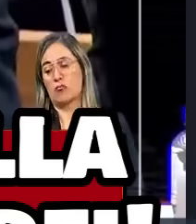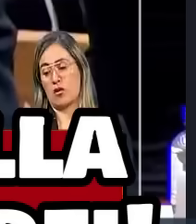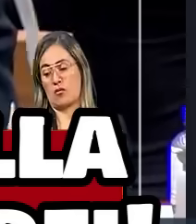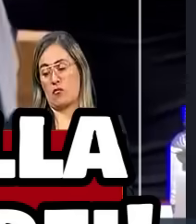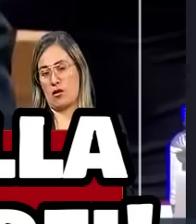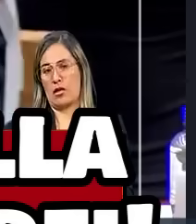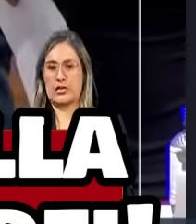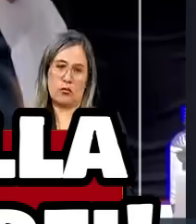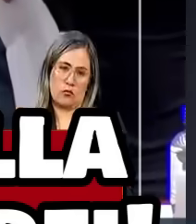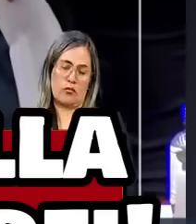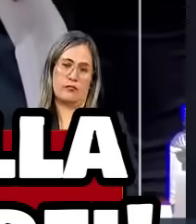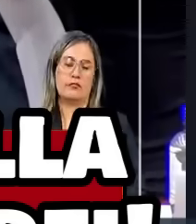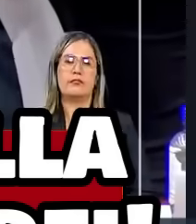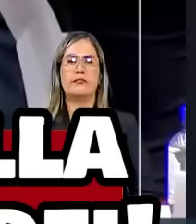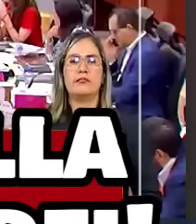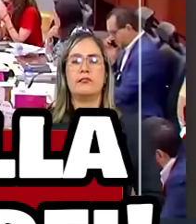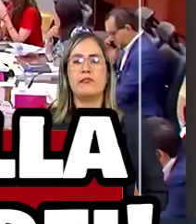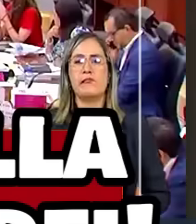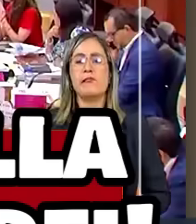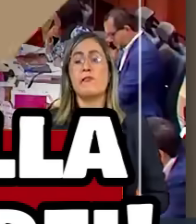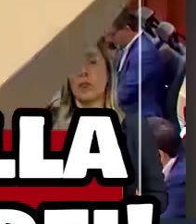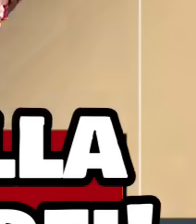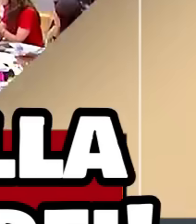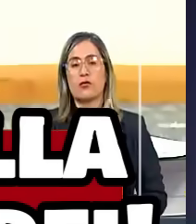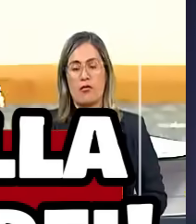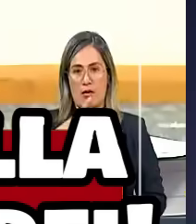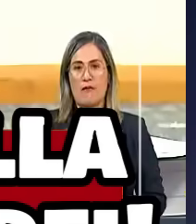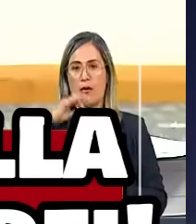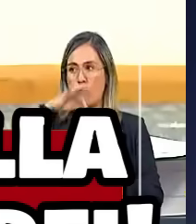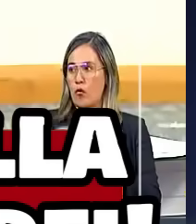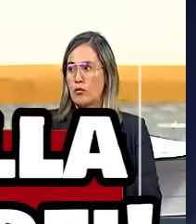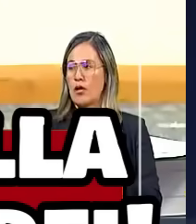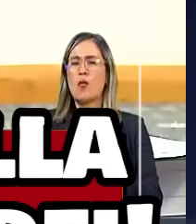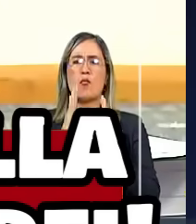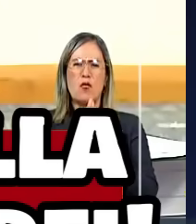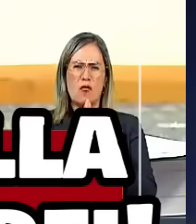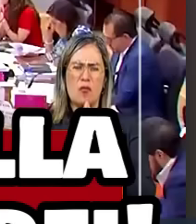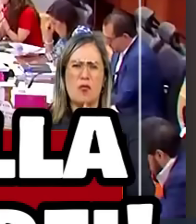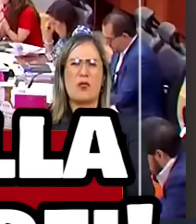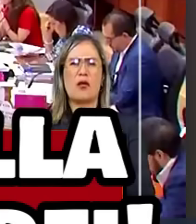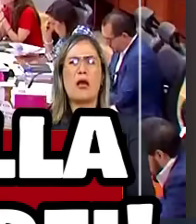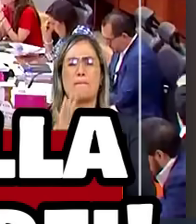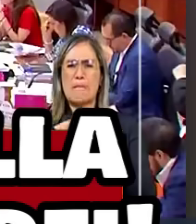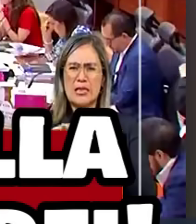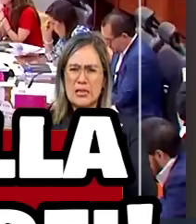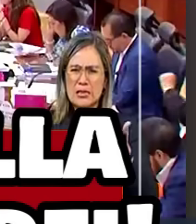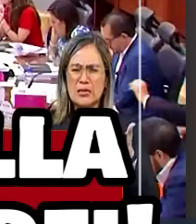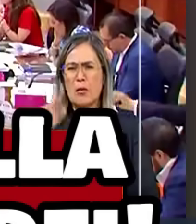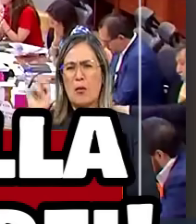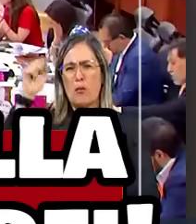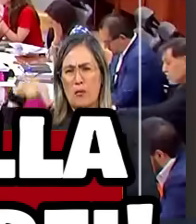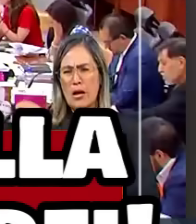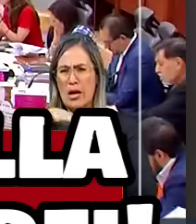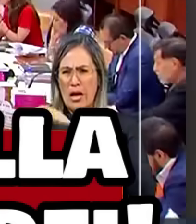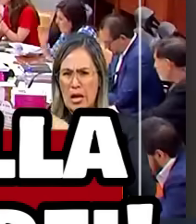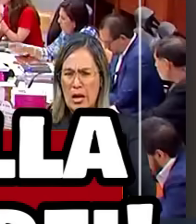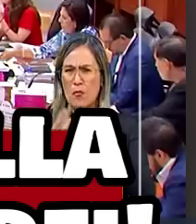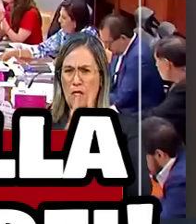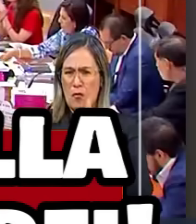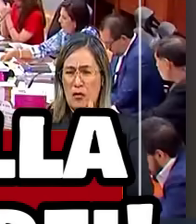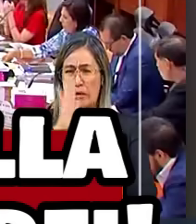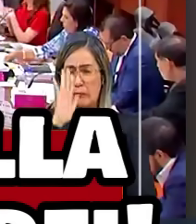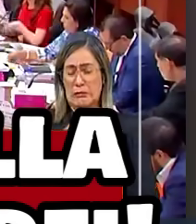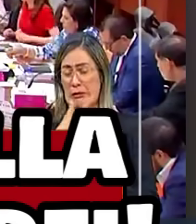excusa. ¿Sí? Por eso es que se debe de... Voy a leer la secretaria el escrito que presentó el Partido de Acción Nacional porque me parece que vi que era una